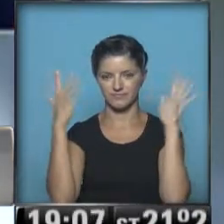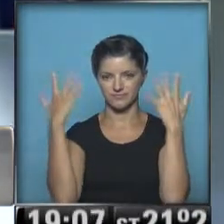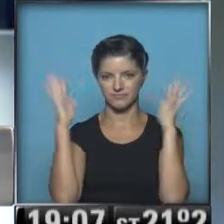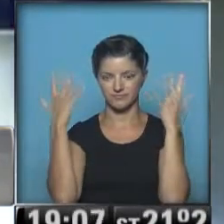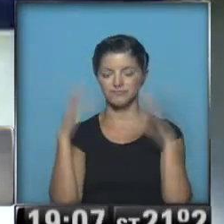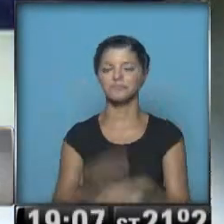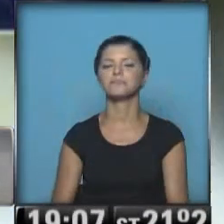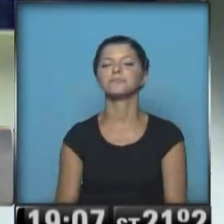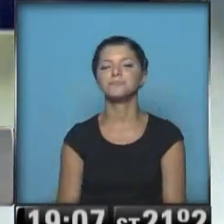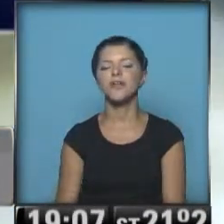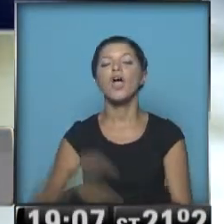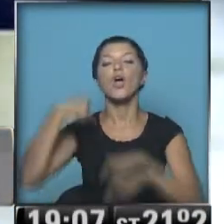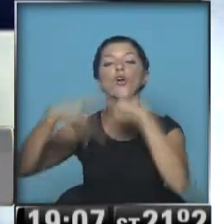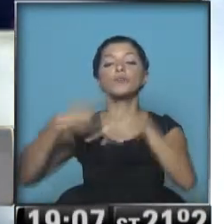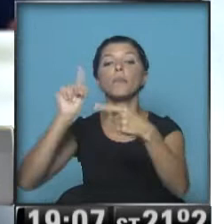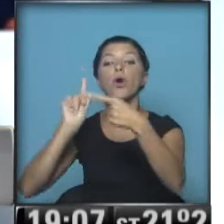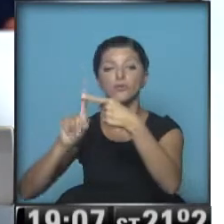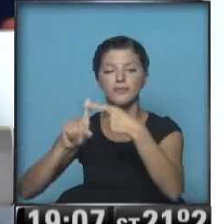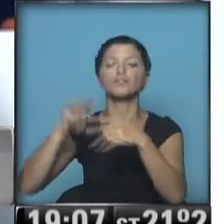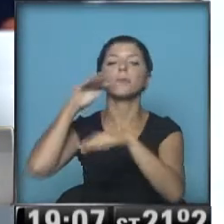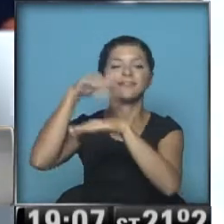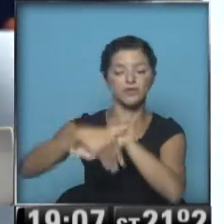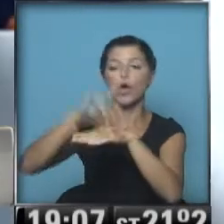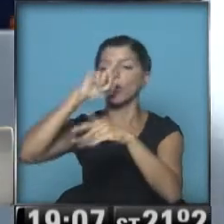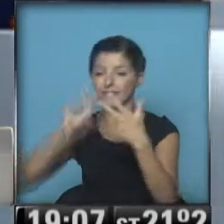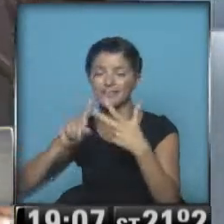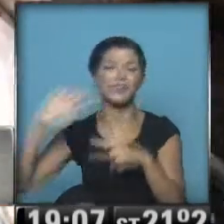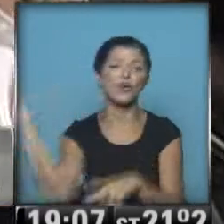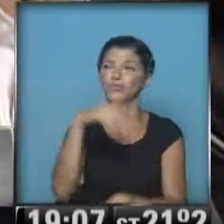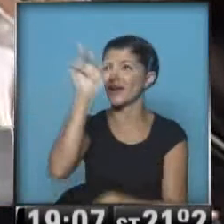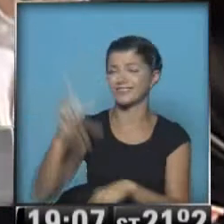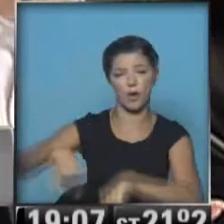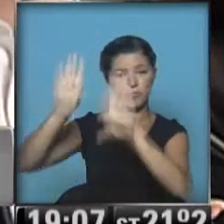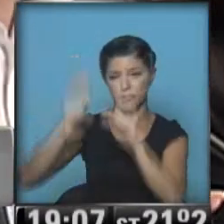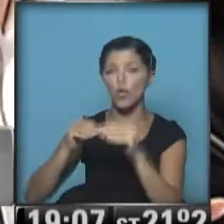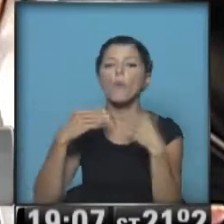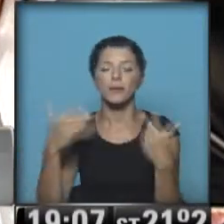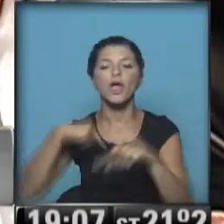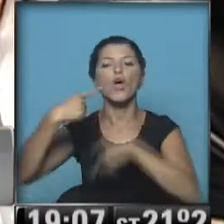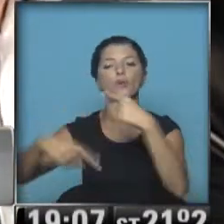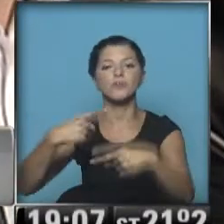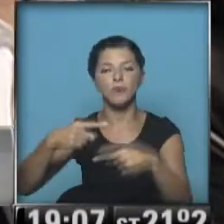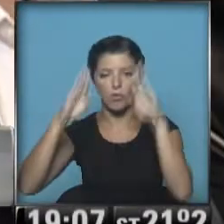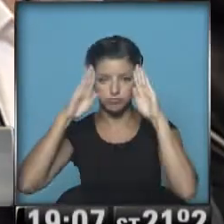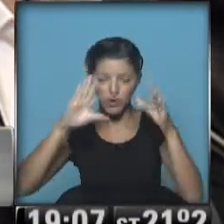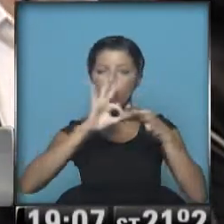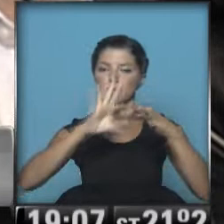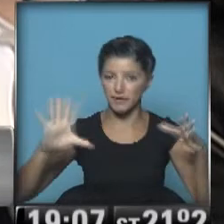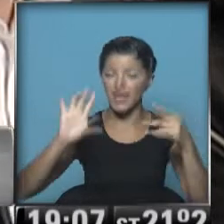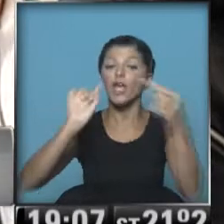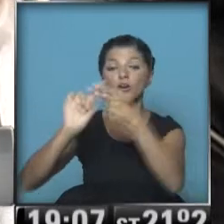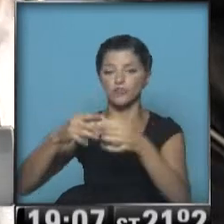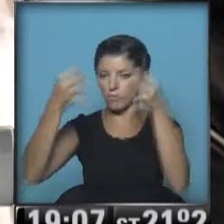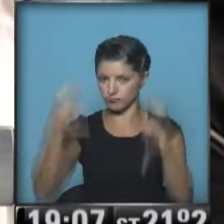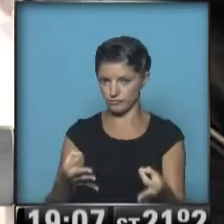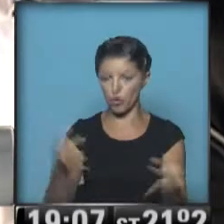Y seguimos en contacto con Misiones, Corrientes y con todo el país, porque seguimos consolidando la democracia con acciones concretas